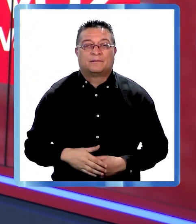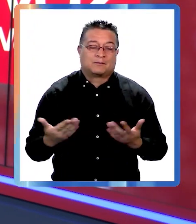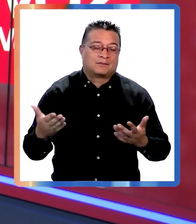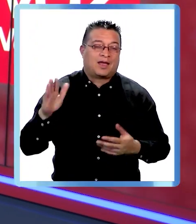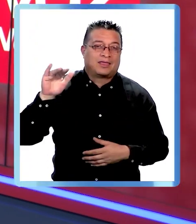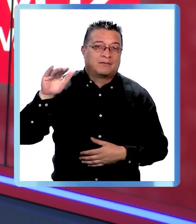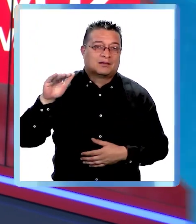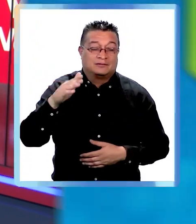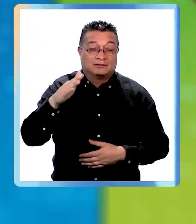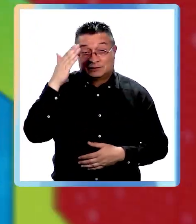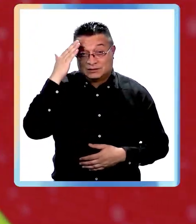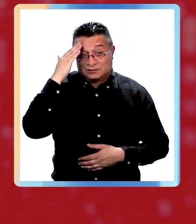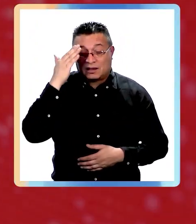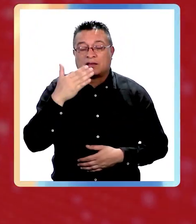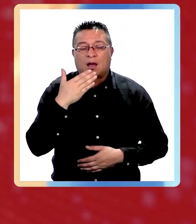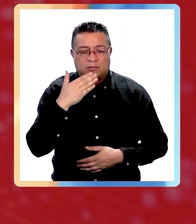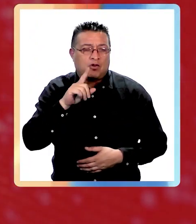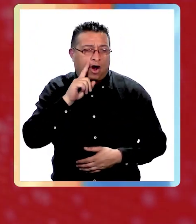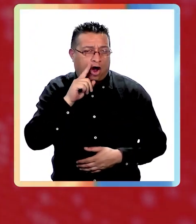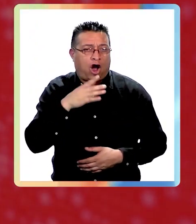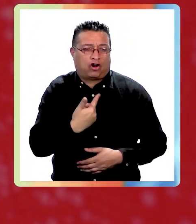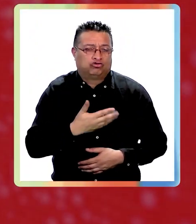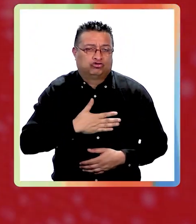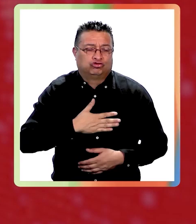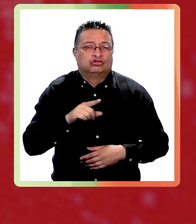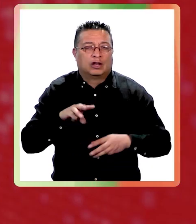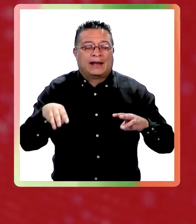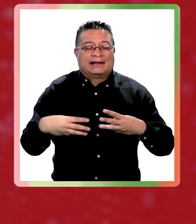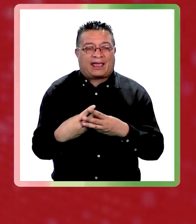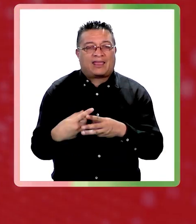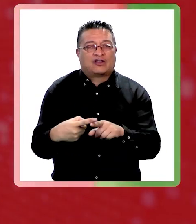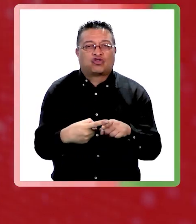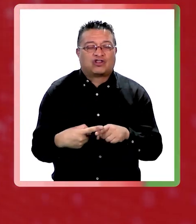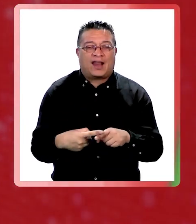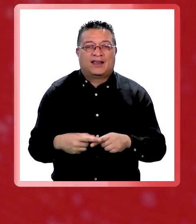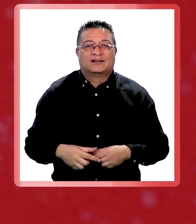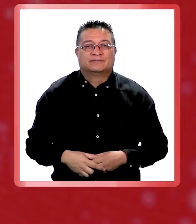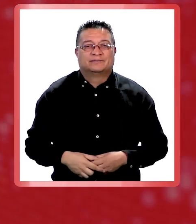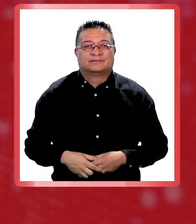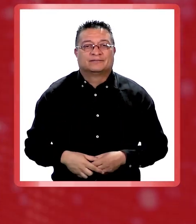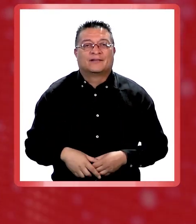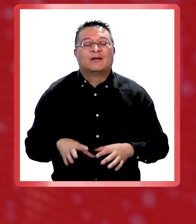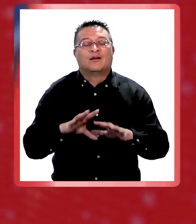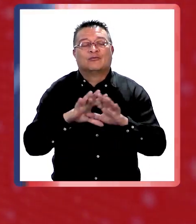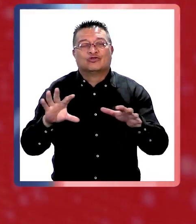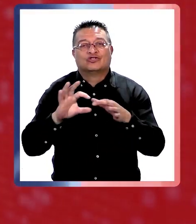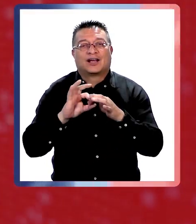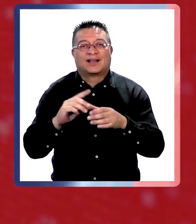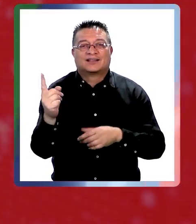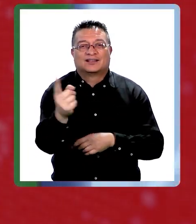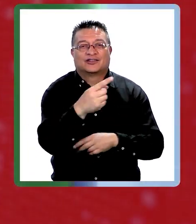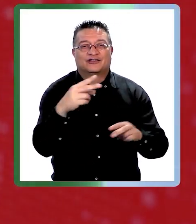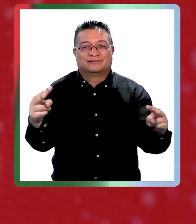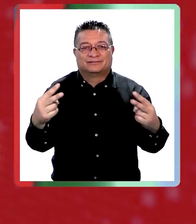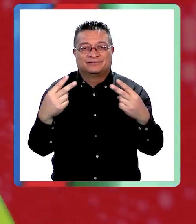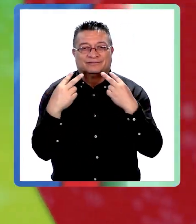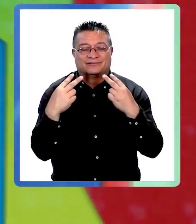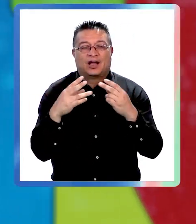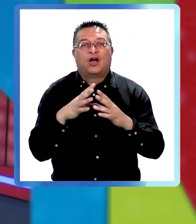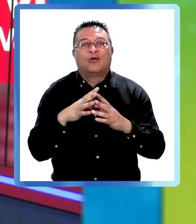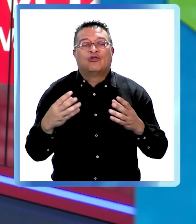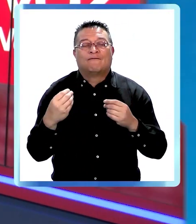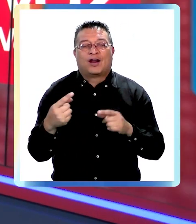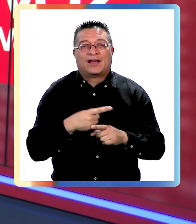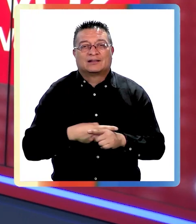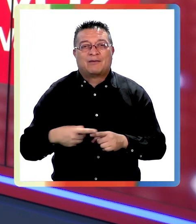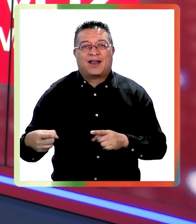www.portavoznoticias.cl. Nos despedimos y recuerden que también nos pueden encontrar en las redes sociales. Muchas gracias por acompañarnos y que